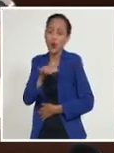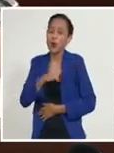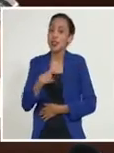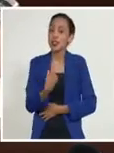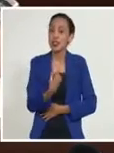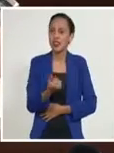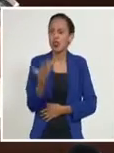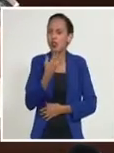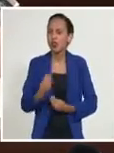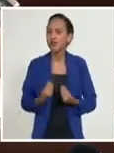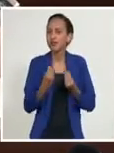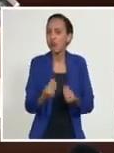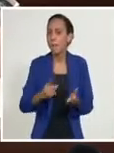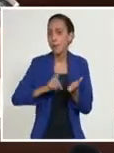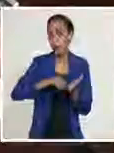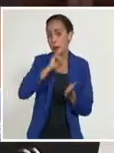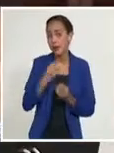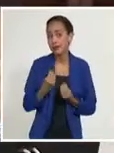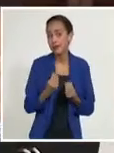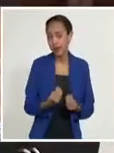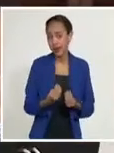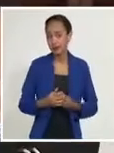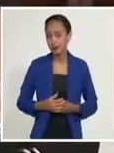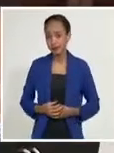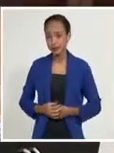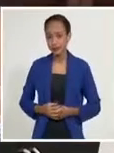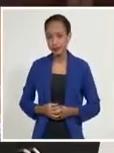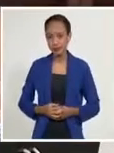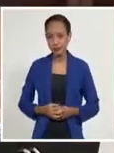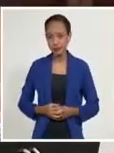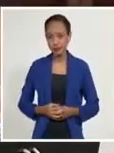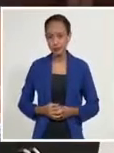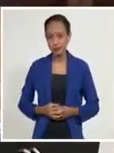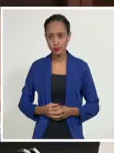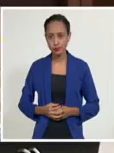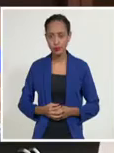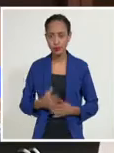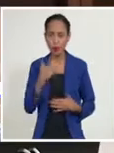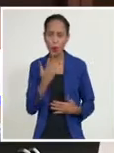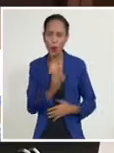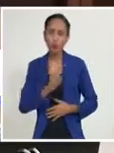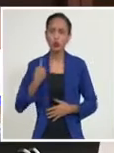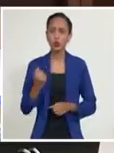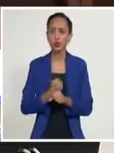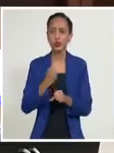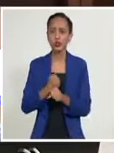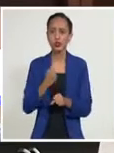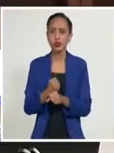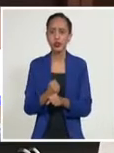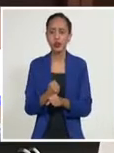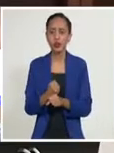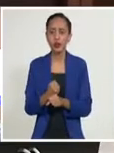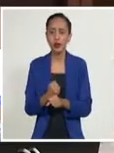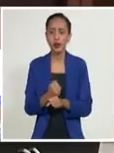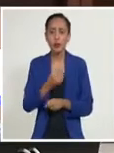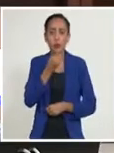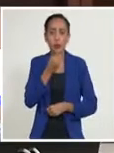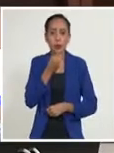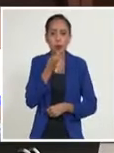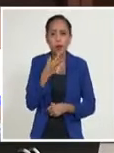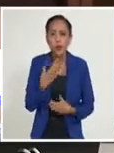tienen que dar los padres en hecho está en cómo a través del trabajo es el ico se